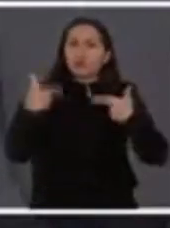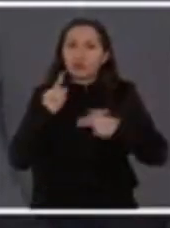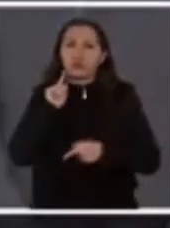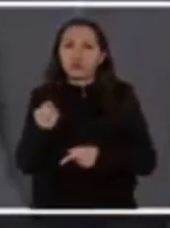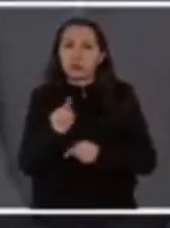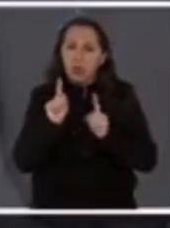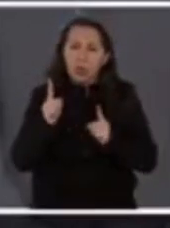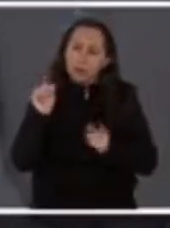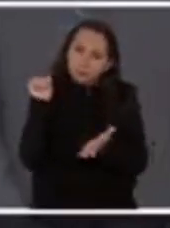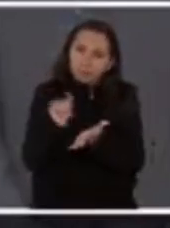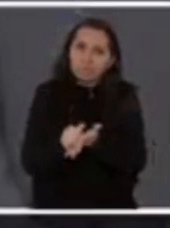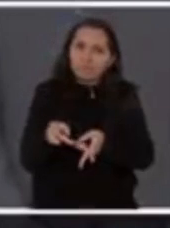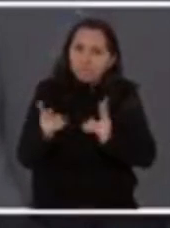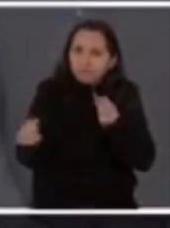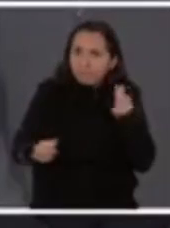que hay que hacer valer.